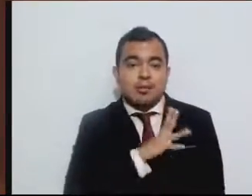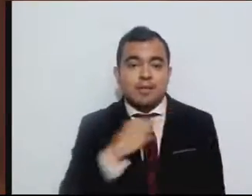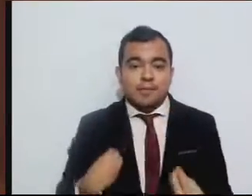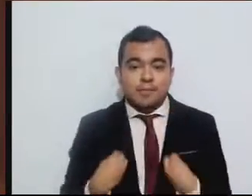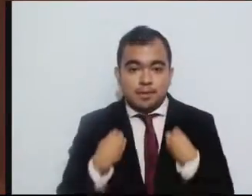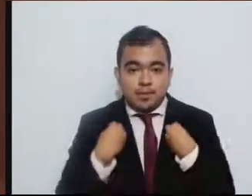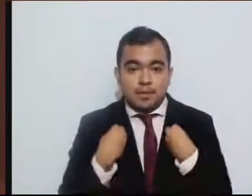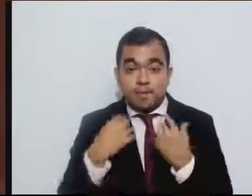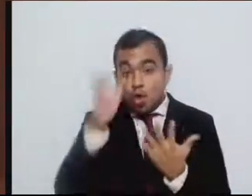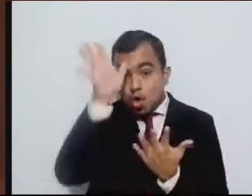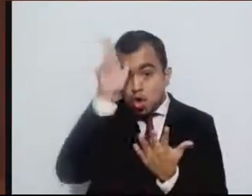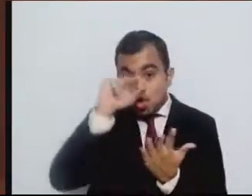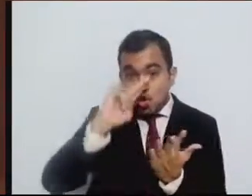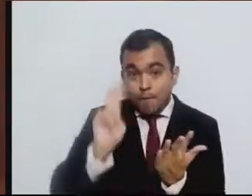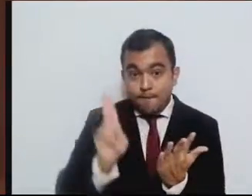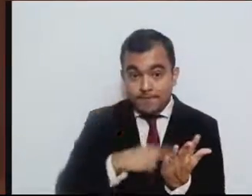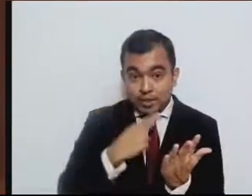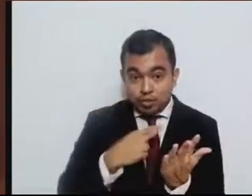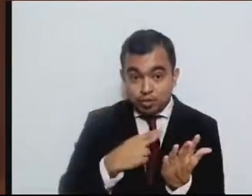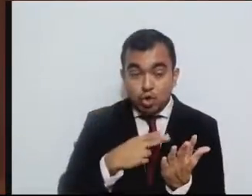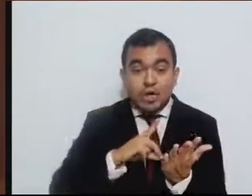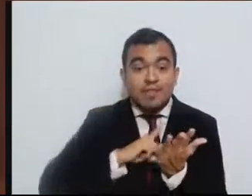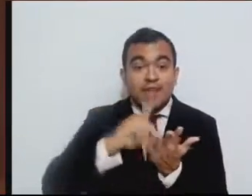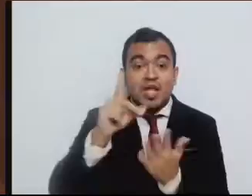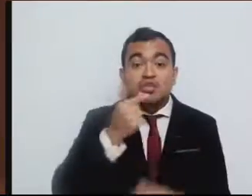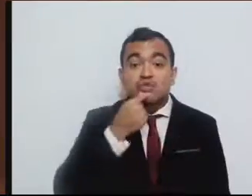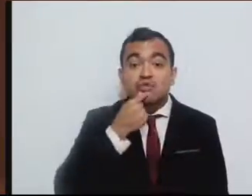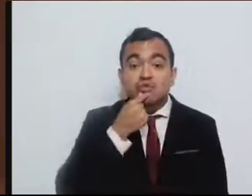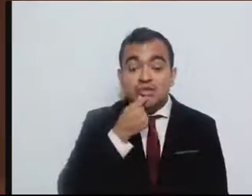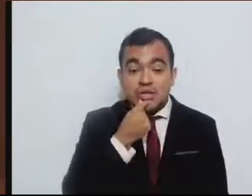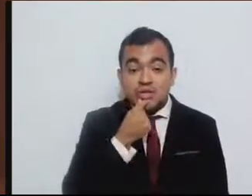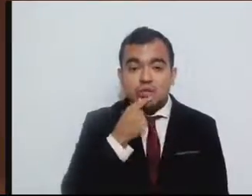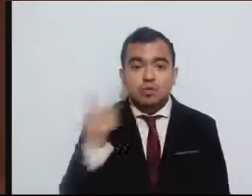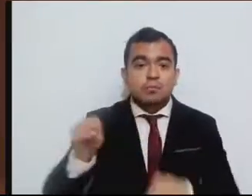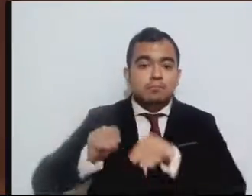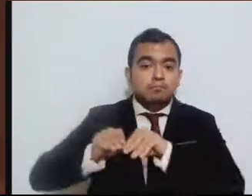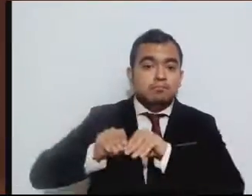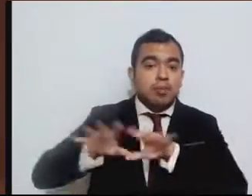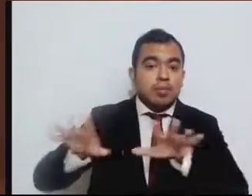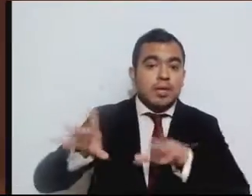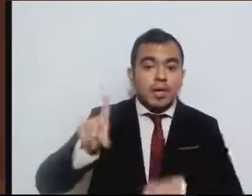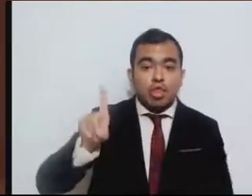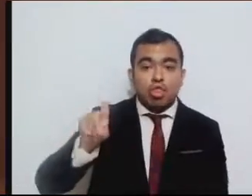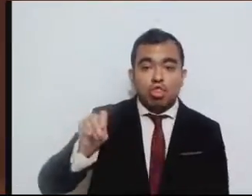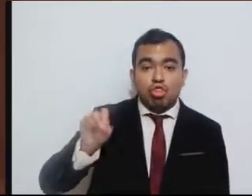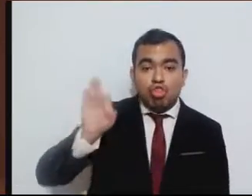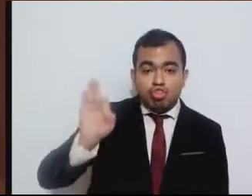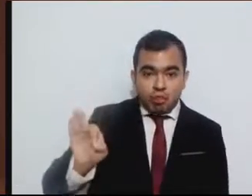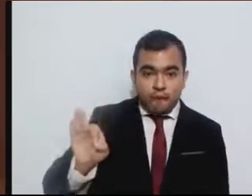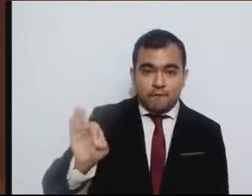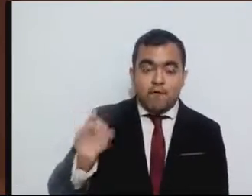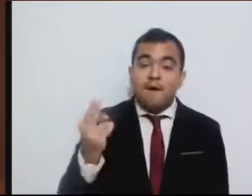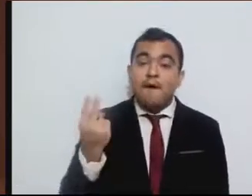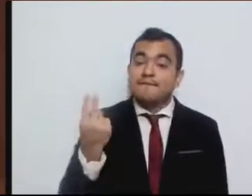Derechos del Niño, publicada en el Diario Oficial de la Federación el 25 de enero de